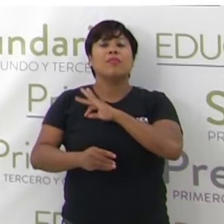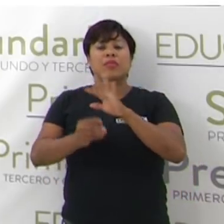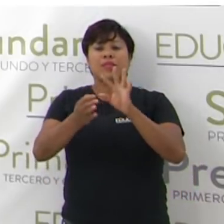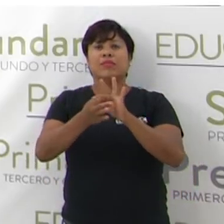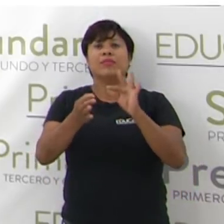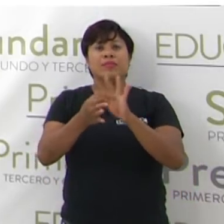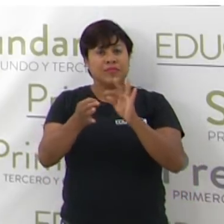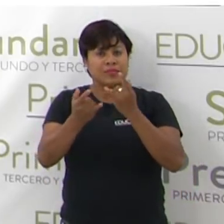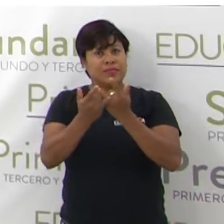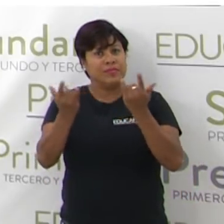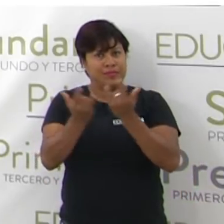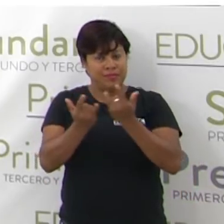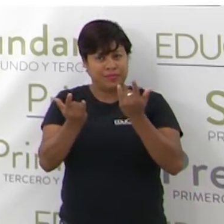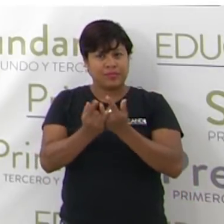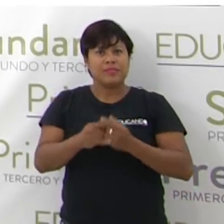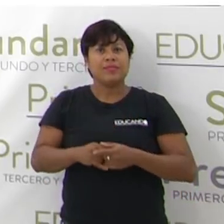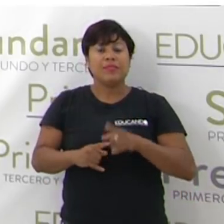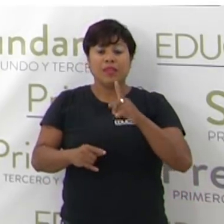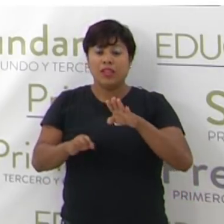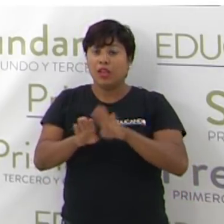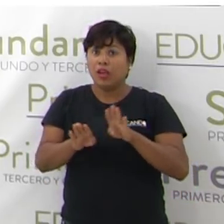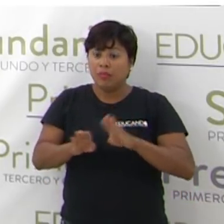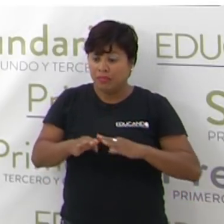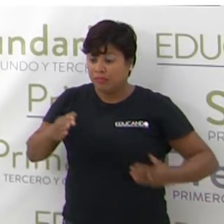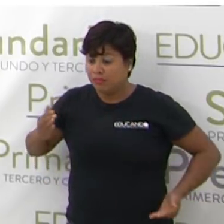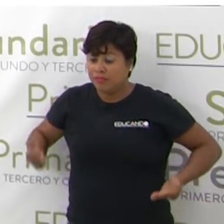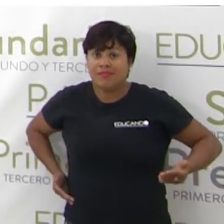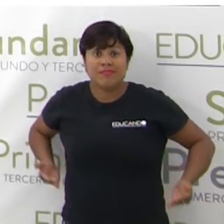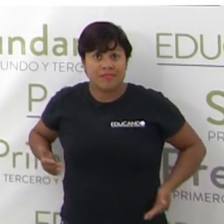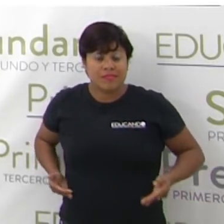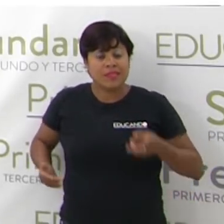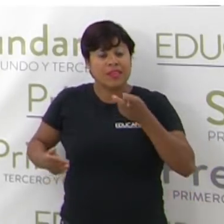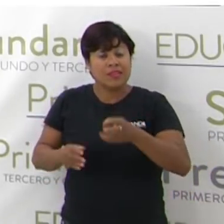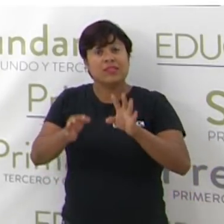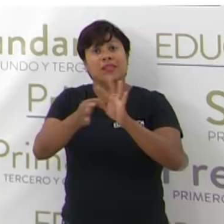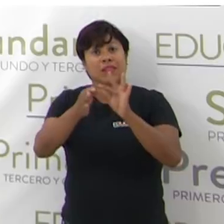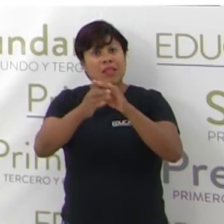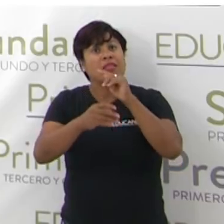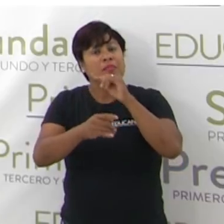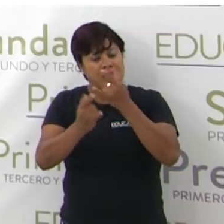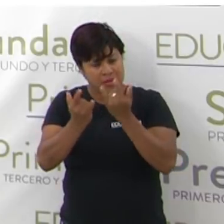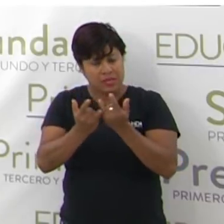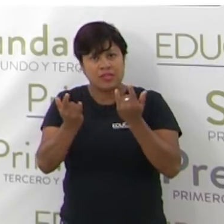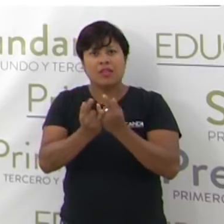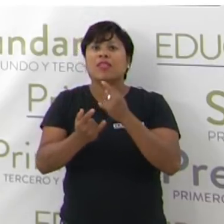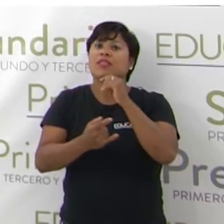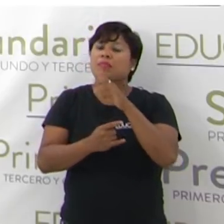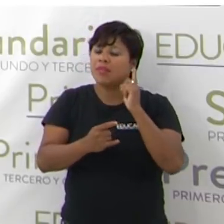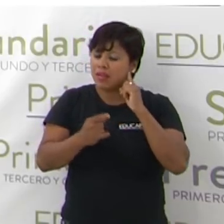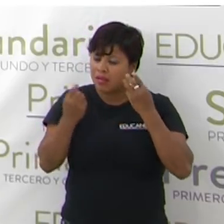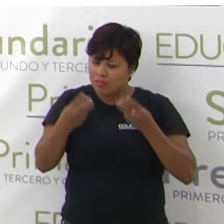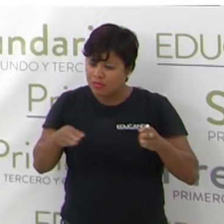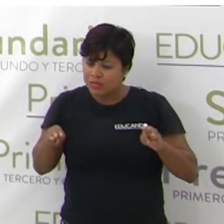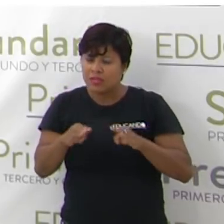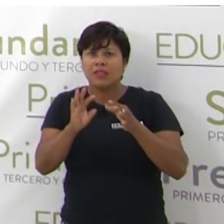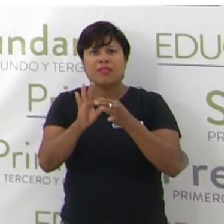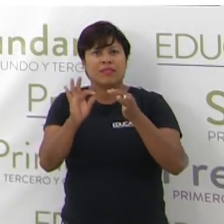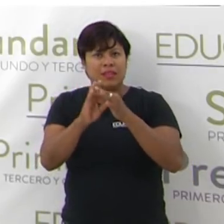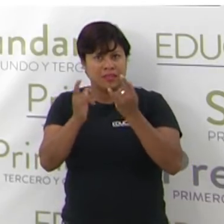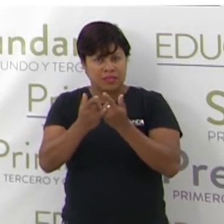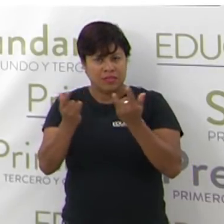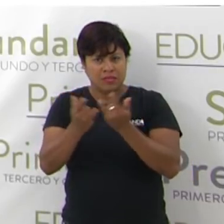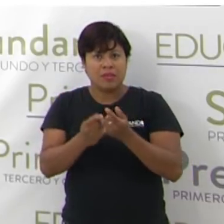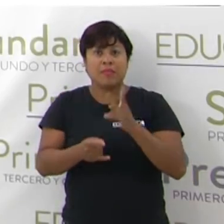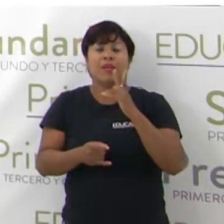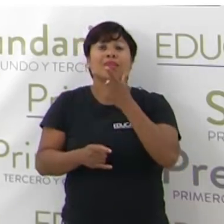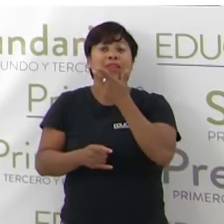relatos. Fíjense que una danza nos cuenta en muchas ocasiones una historia, también la música nos cuenta historias. Pero entonces